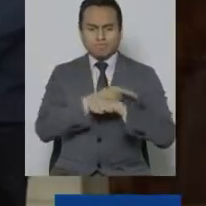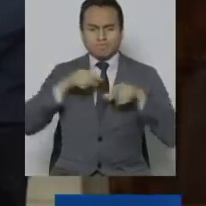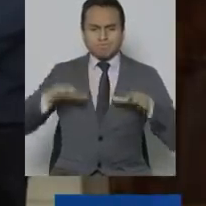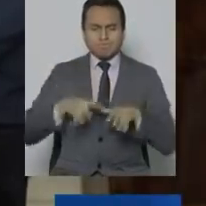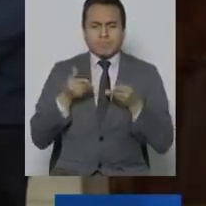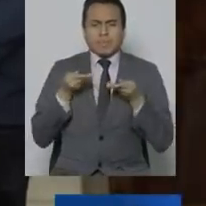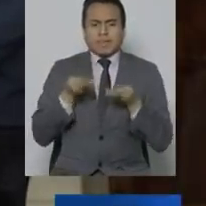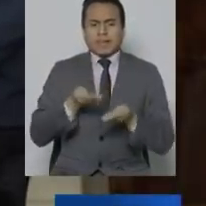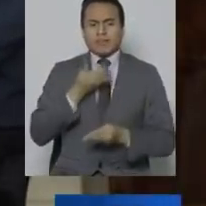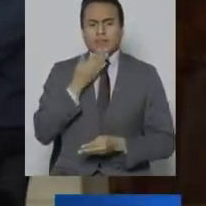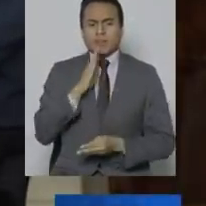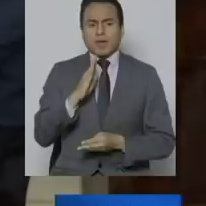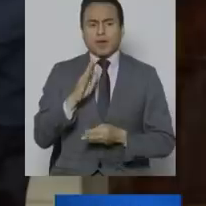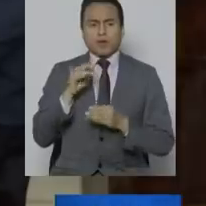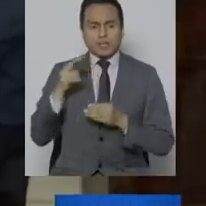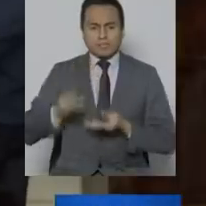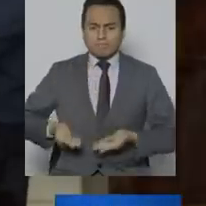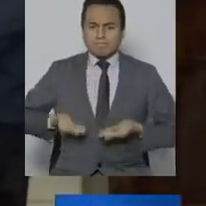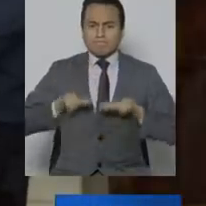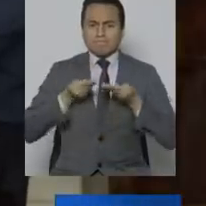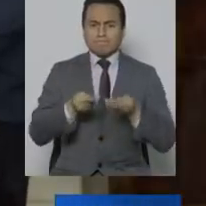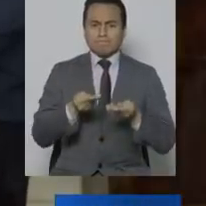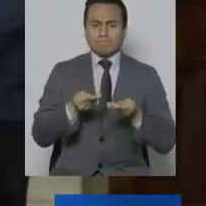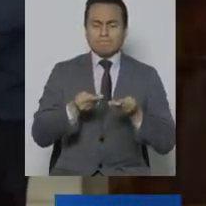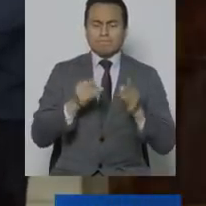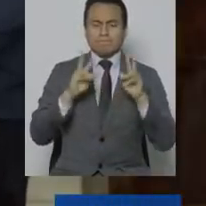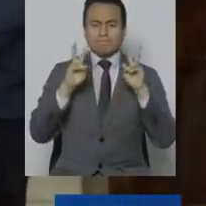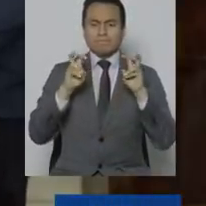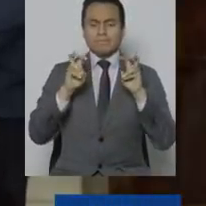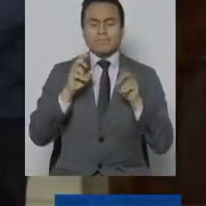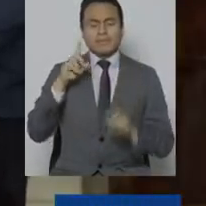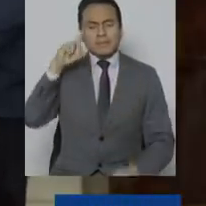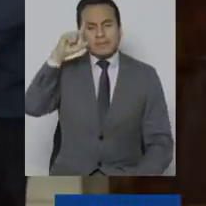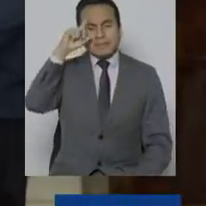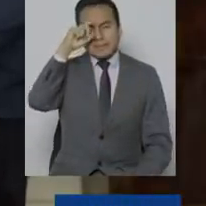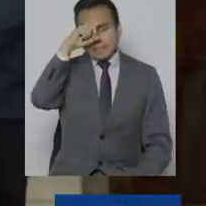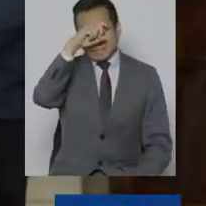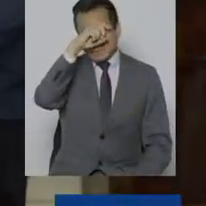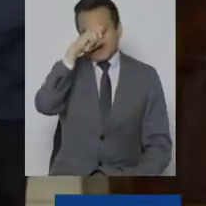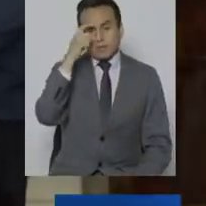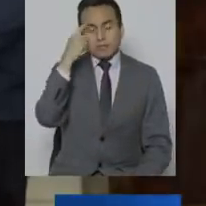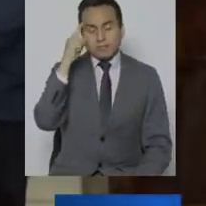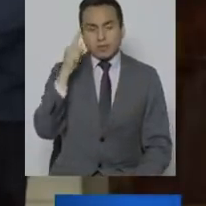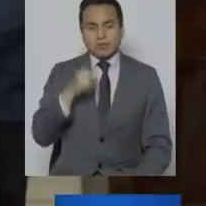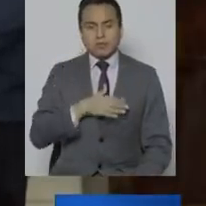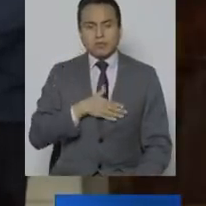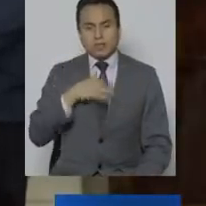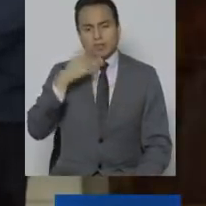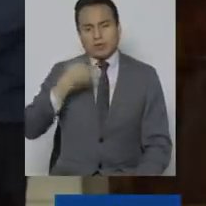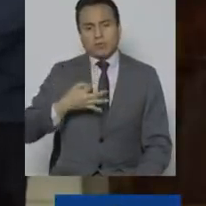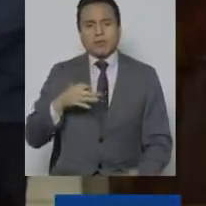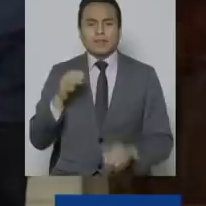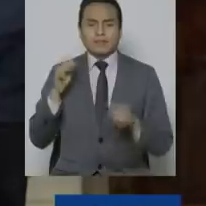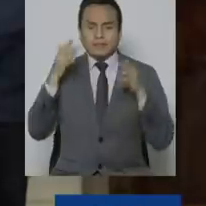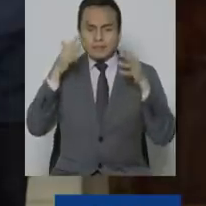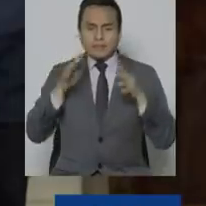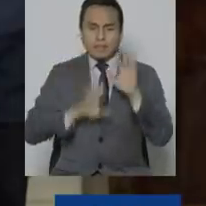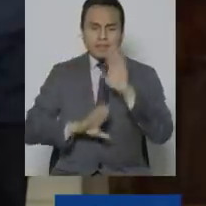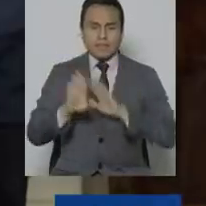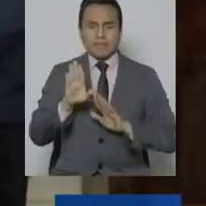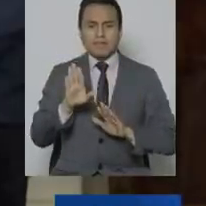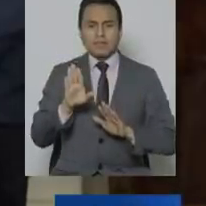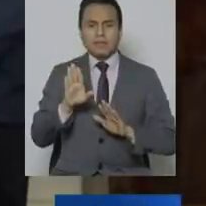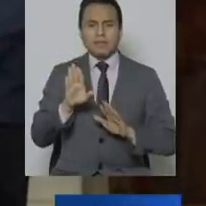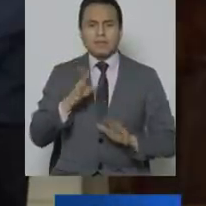y entregar lo mejor de sí mismo en la difícil pero tan noble tarea de proteger